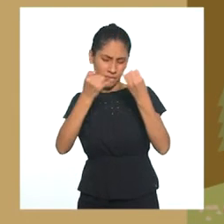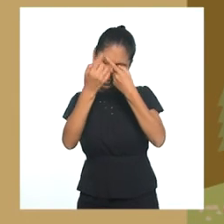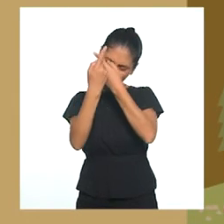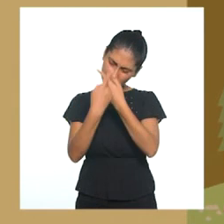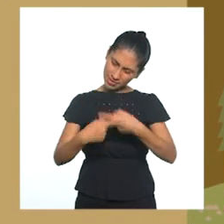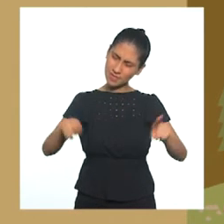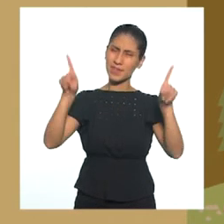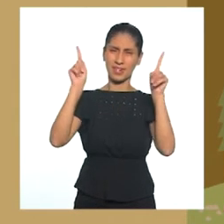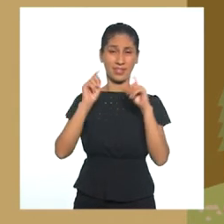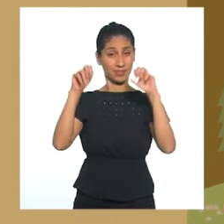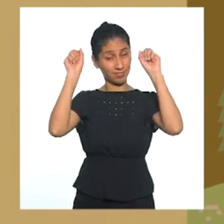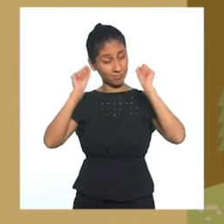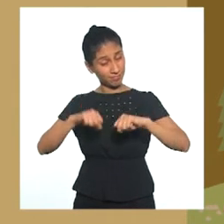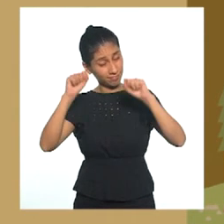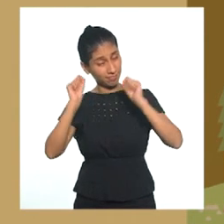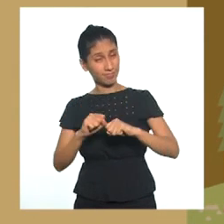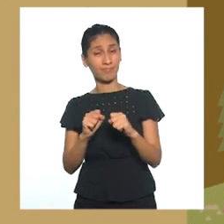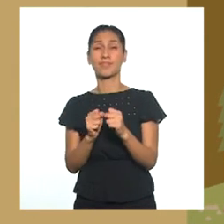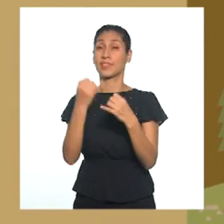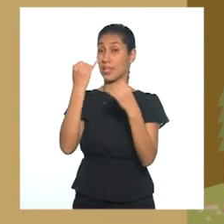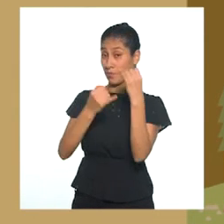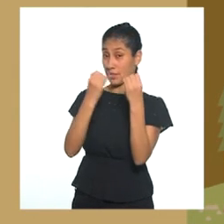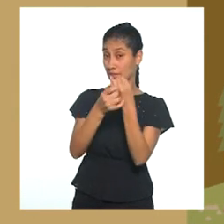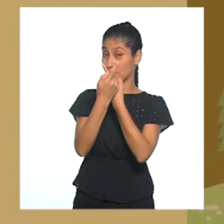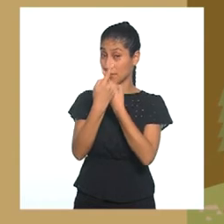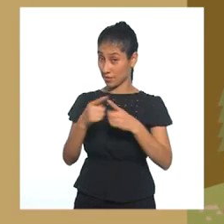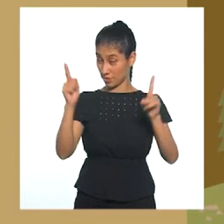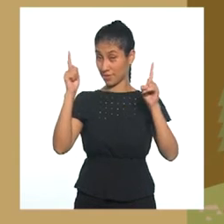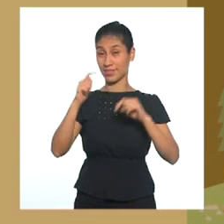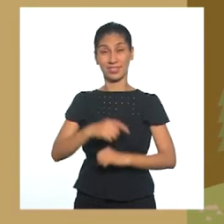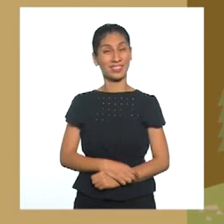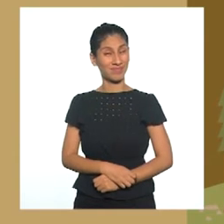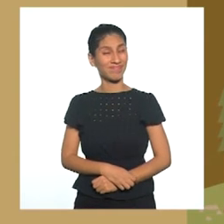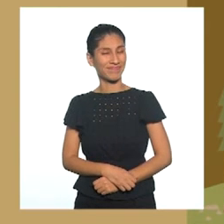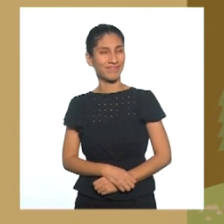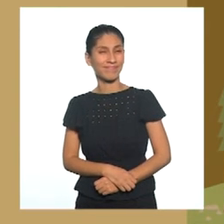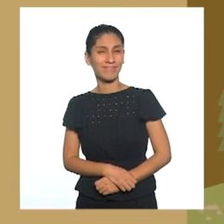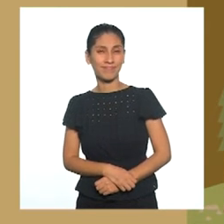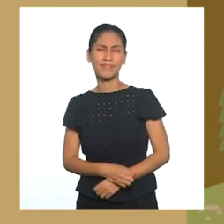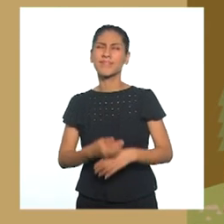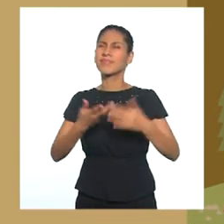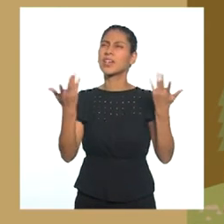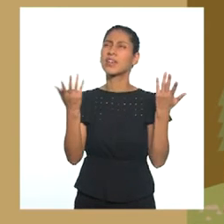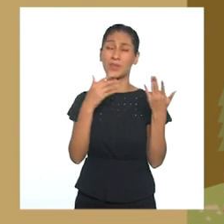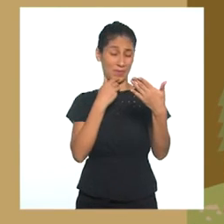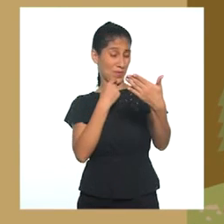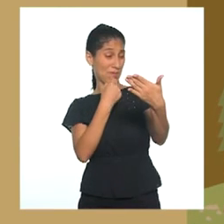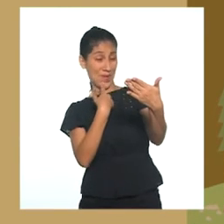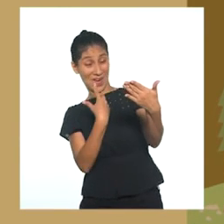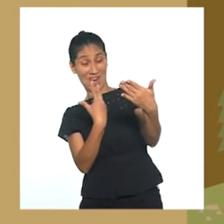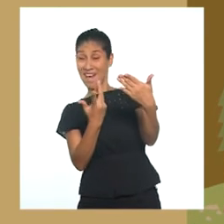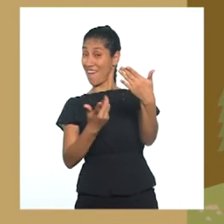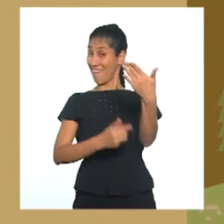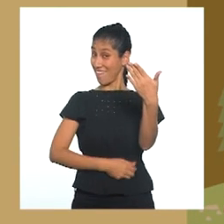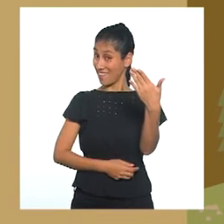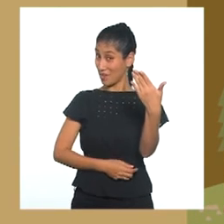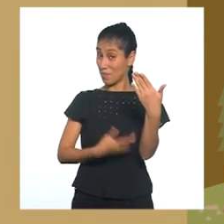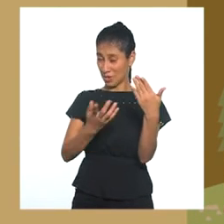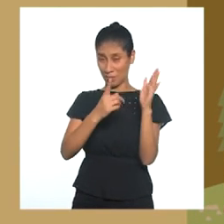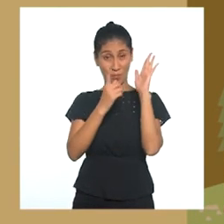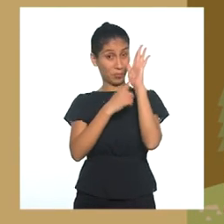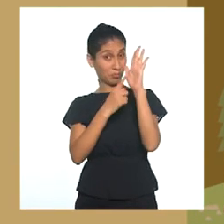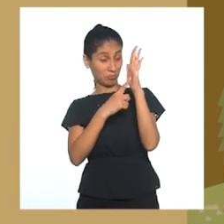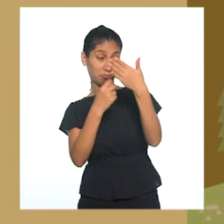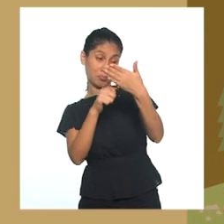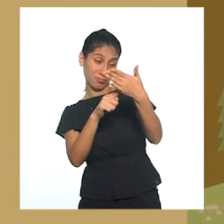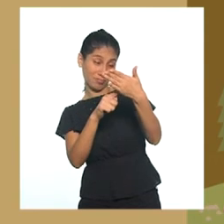¡Así es! Pablo y Pablito terminan diferente. ¡Qué asombroso! Para